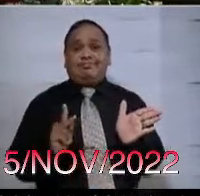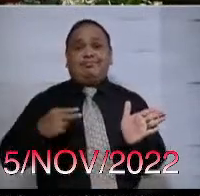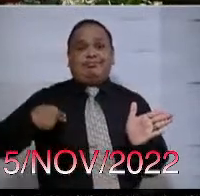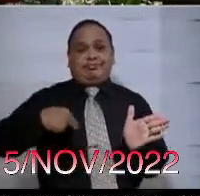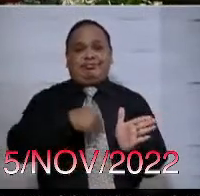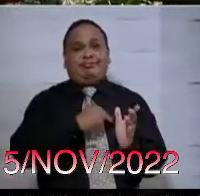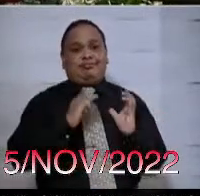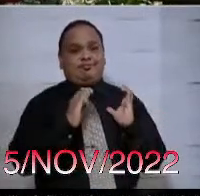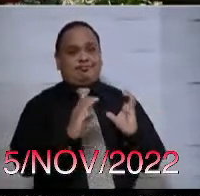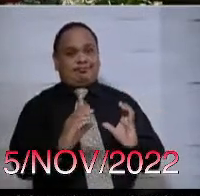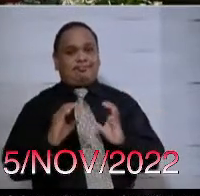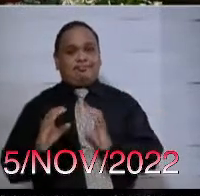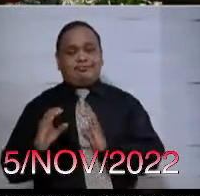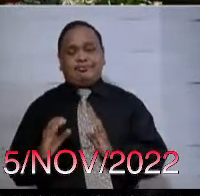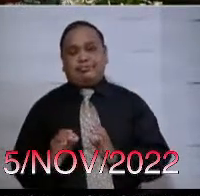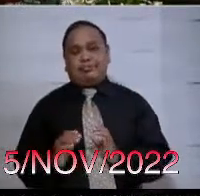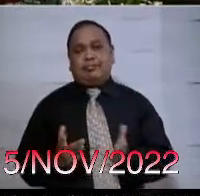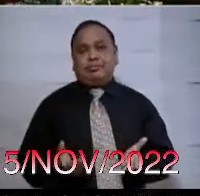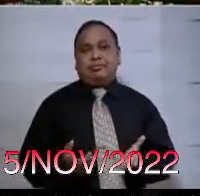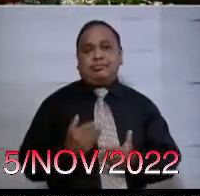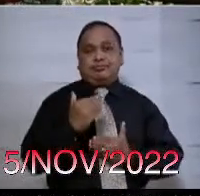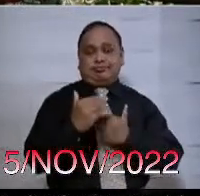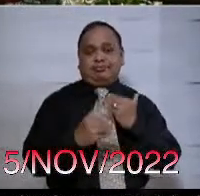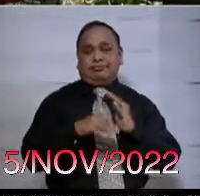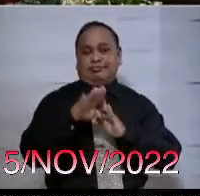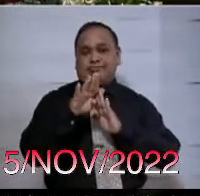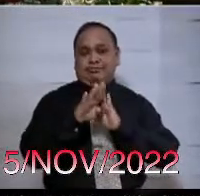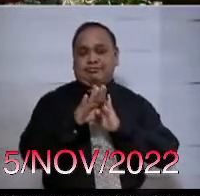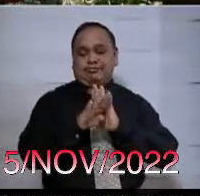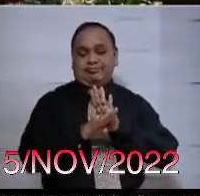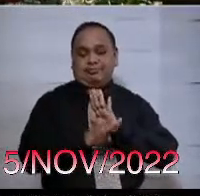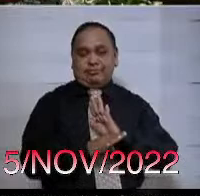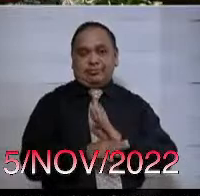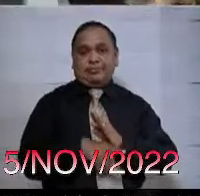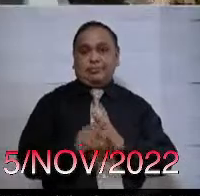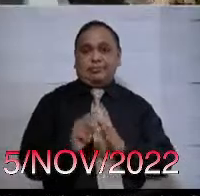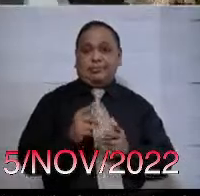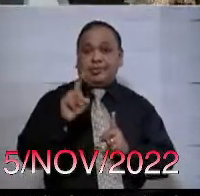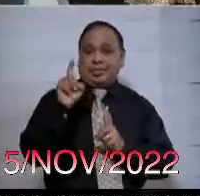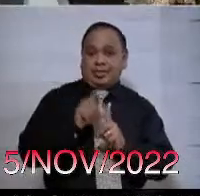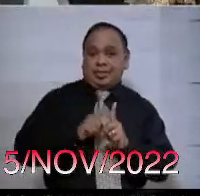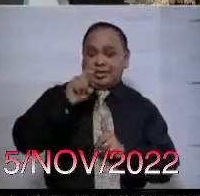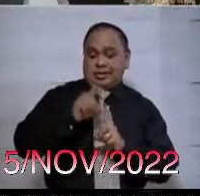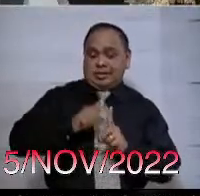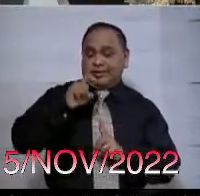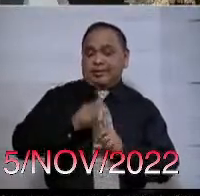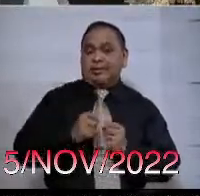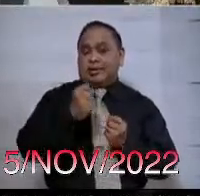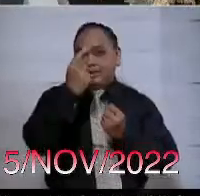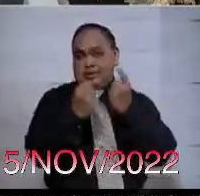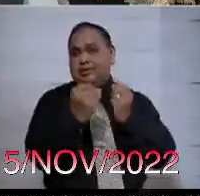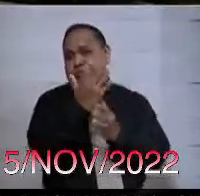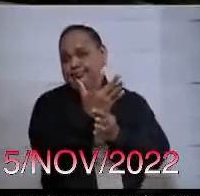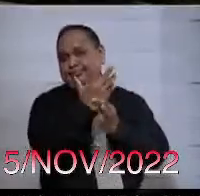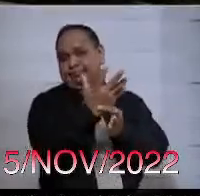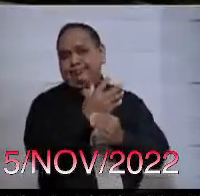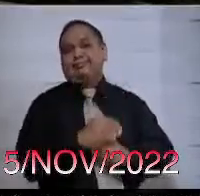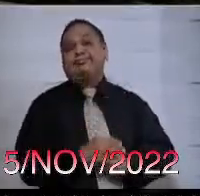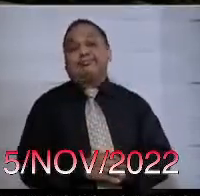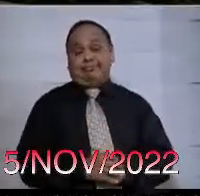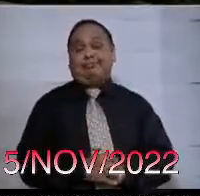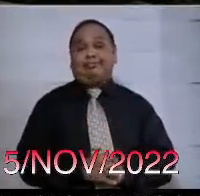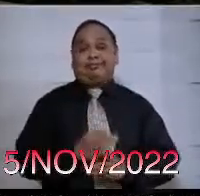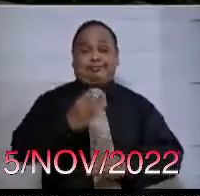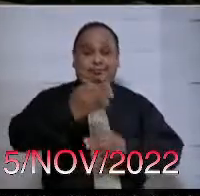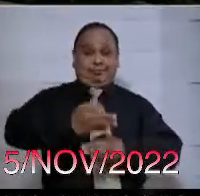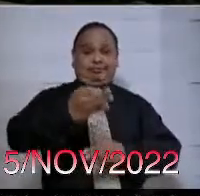cuidadosos. Ahí uno pues va deduciendo varias acciones. ¿Qué es lo que le han criticado sus militantes? Porque finalmente lo que se dio con esta